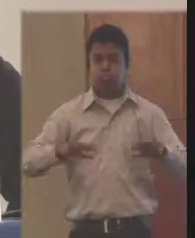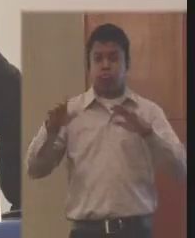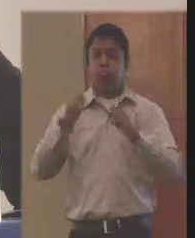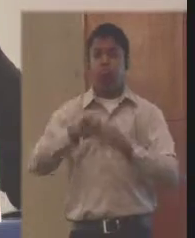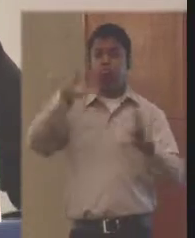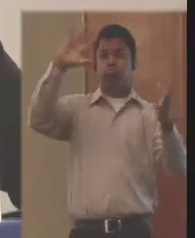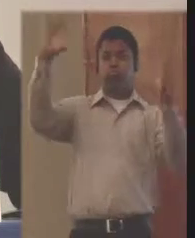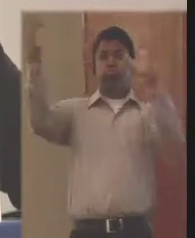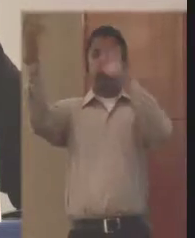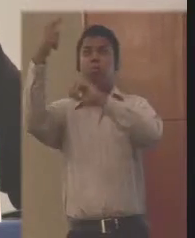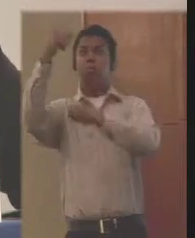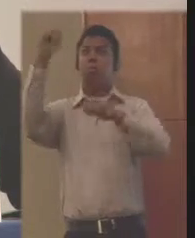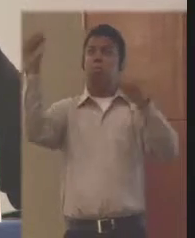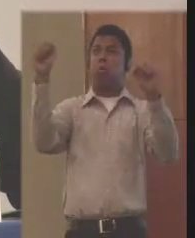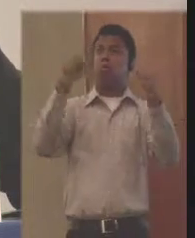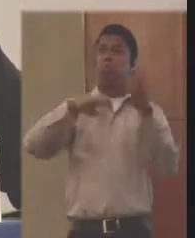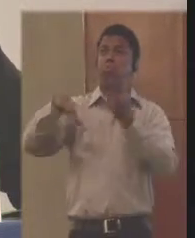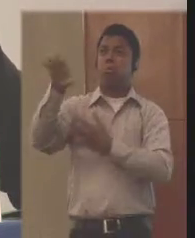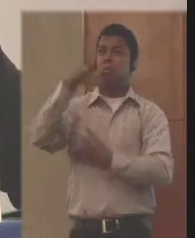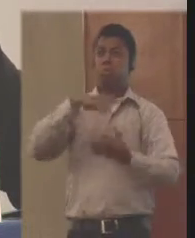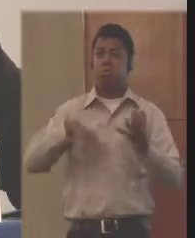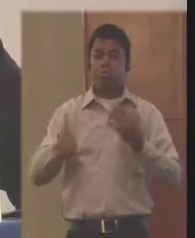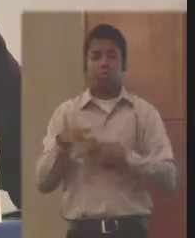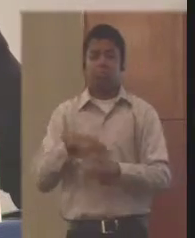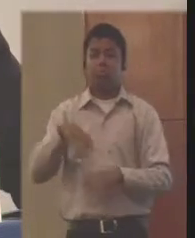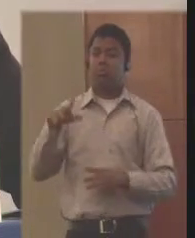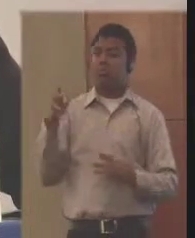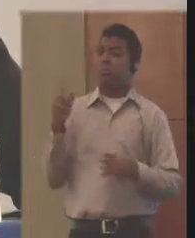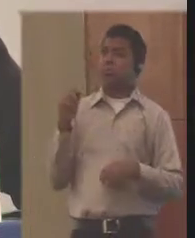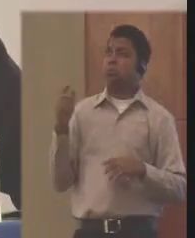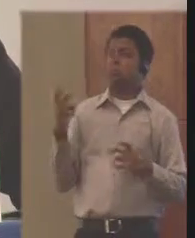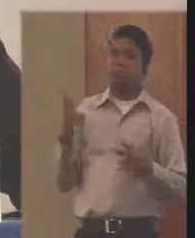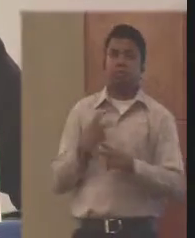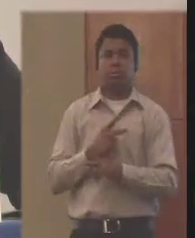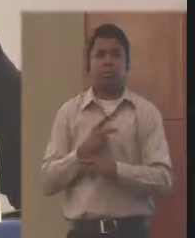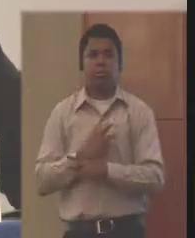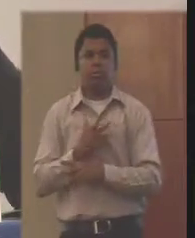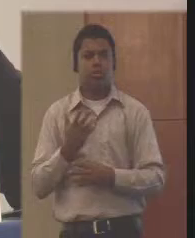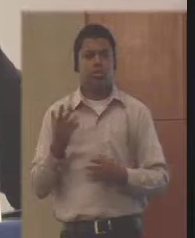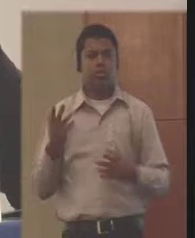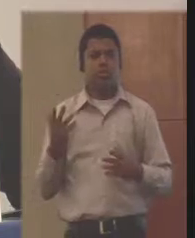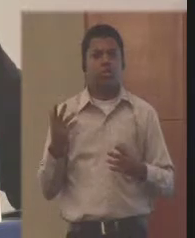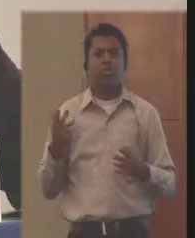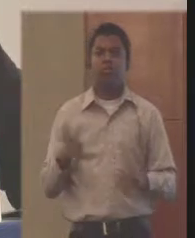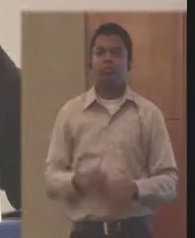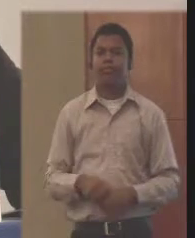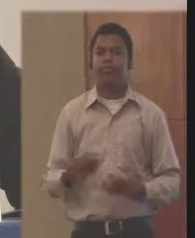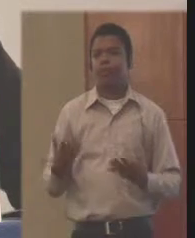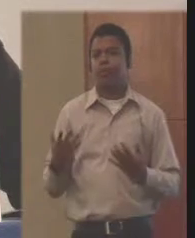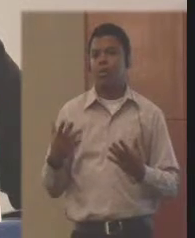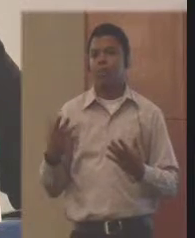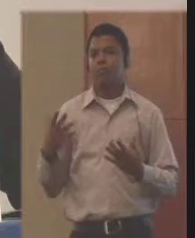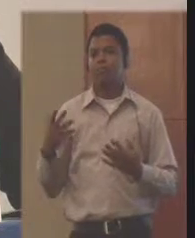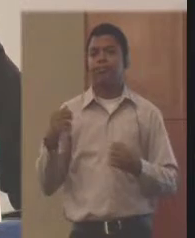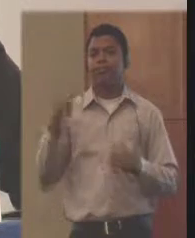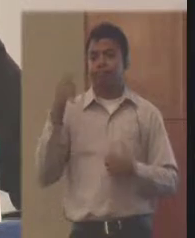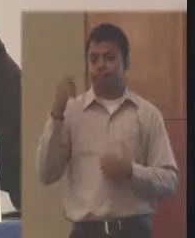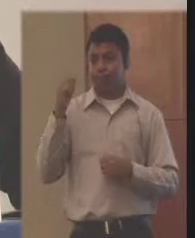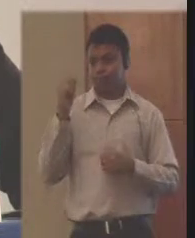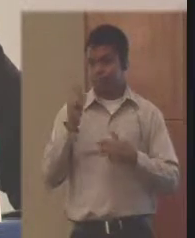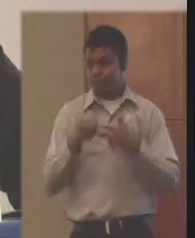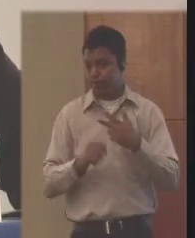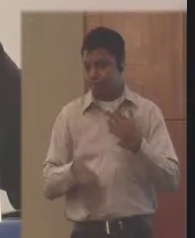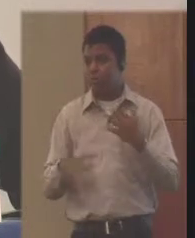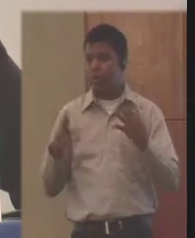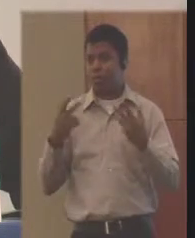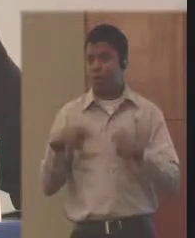que trascienden? Sin esto mencionar lo que ha habido en los tres, de mencionar la importancia del tema de los